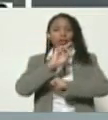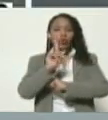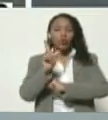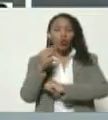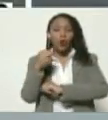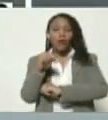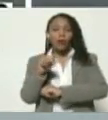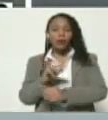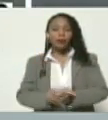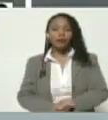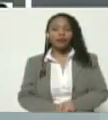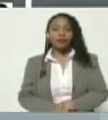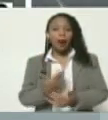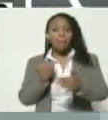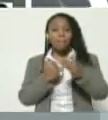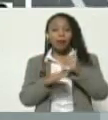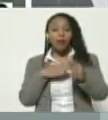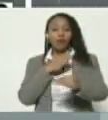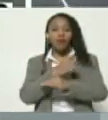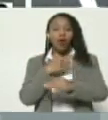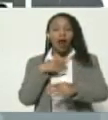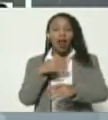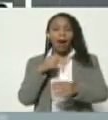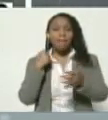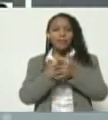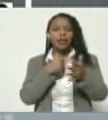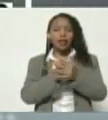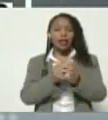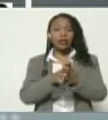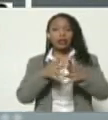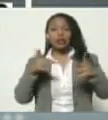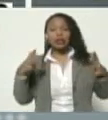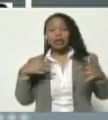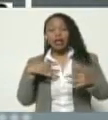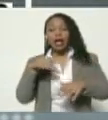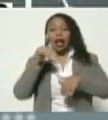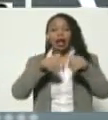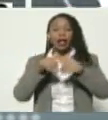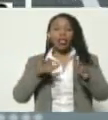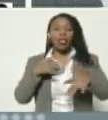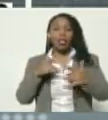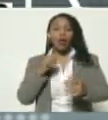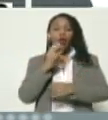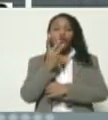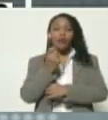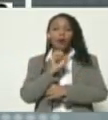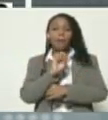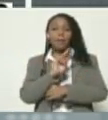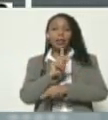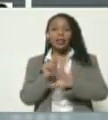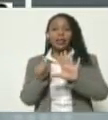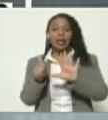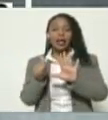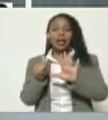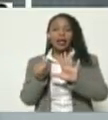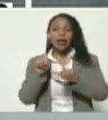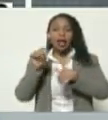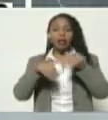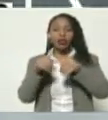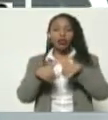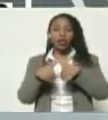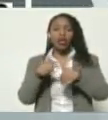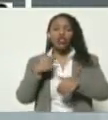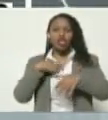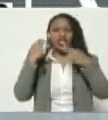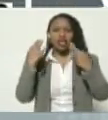noviembre. Vamos a la batalla, a las mega elecciones. Será la elección número 26. Y estoy